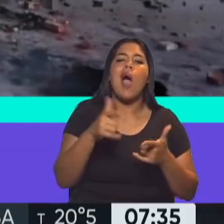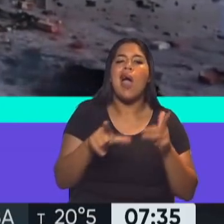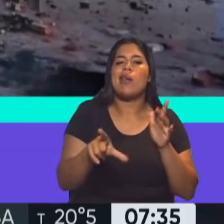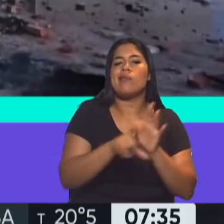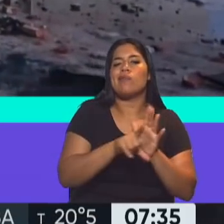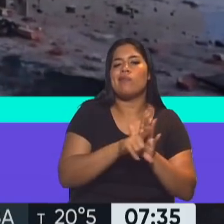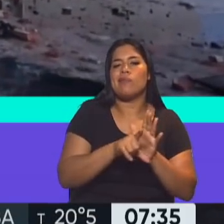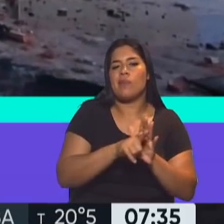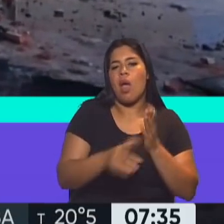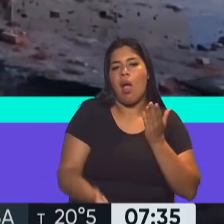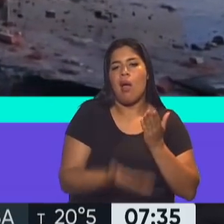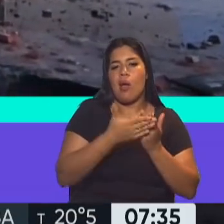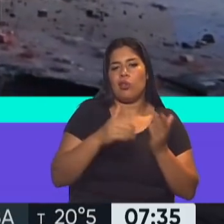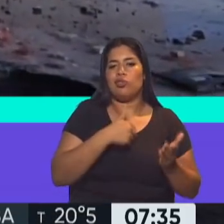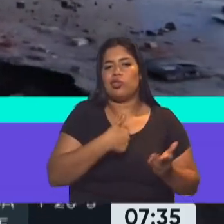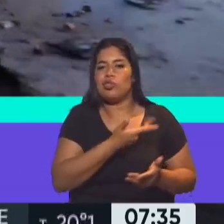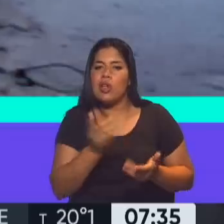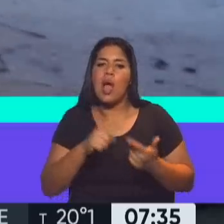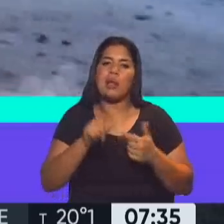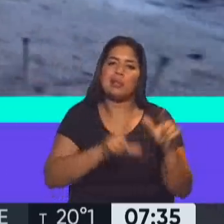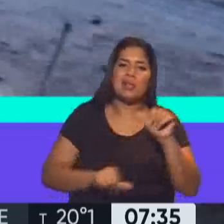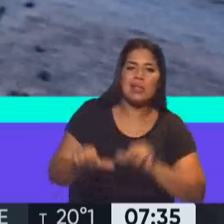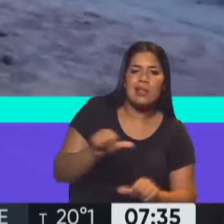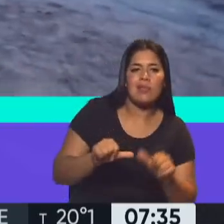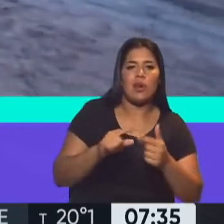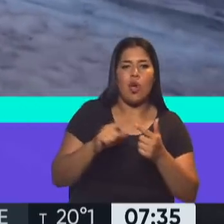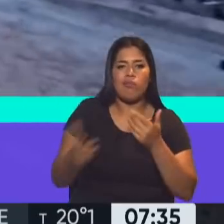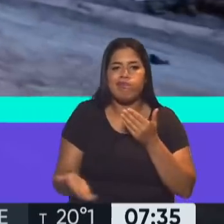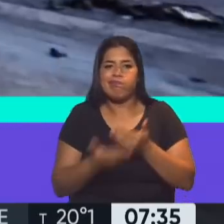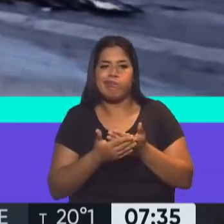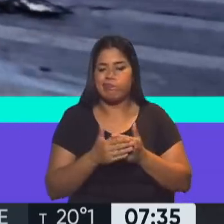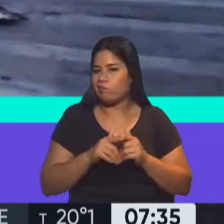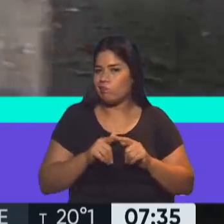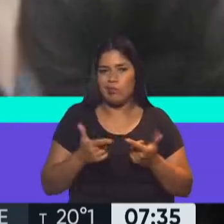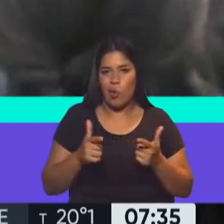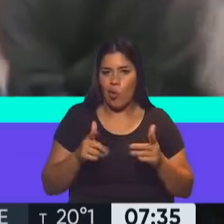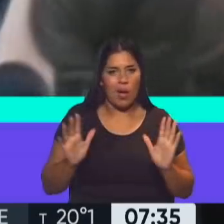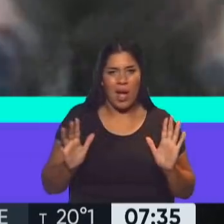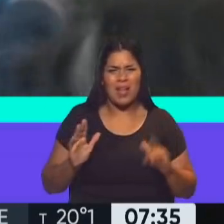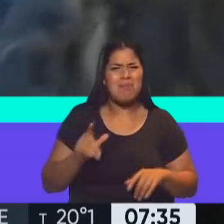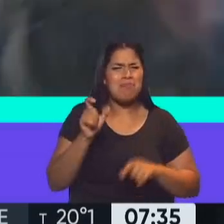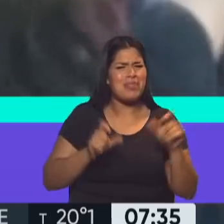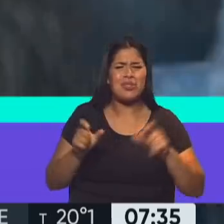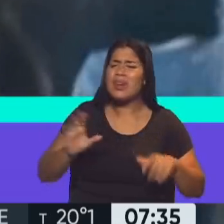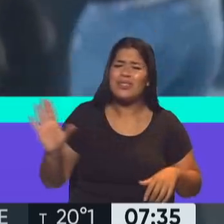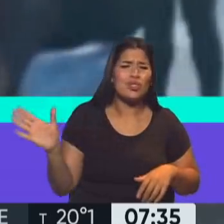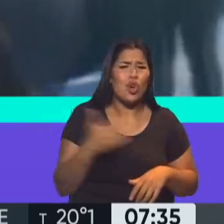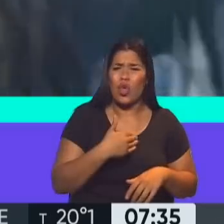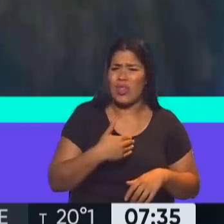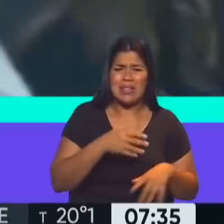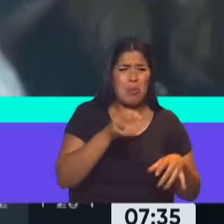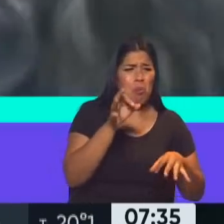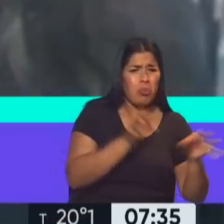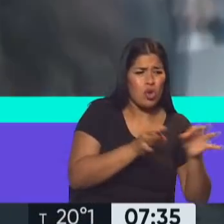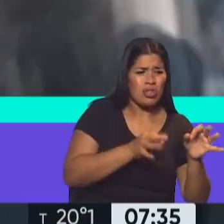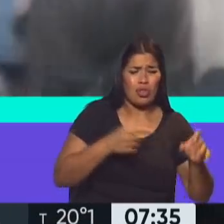solo social, sino académica, científica, donde todo el arco político-social se ha expresado en contra de este proyecto, enmarcado en